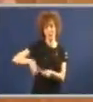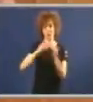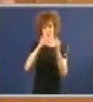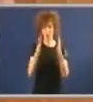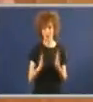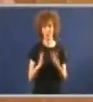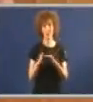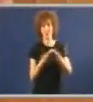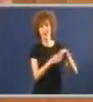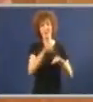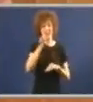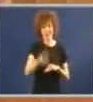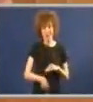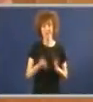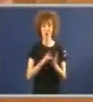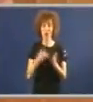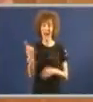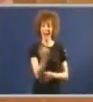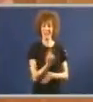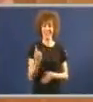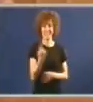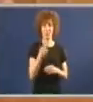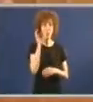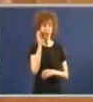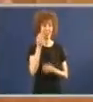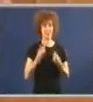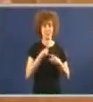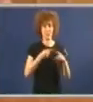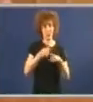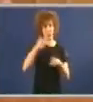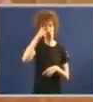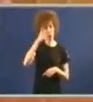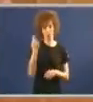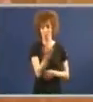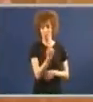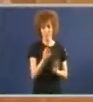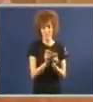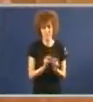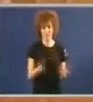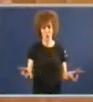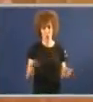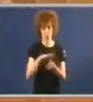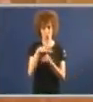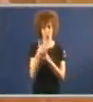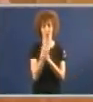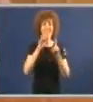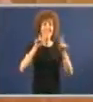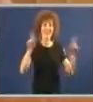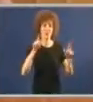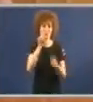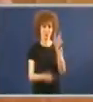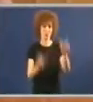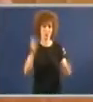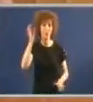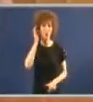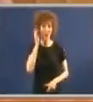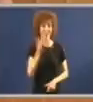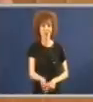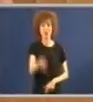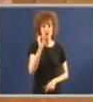é o illamento que padecen as mulleres no medio rural. Este illamento é especialmente dramático naquelas mulleres que só